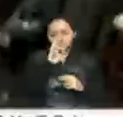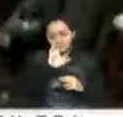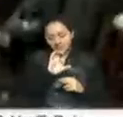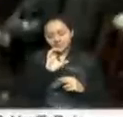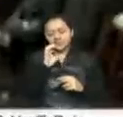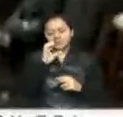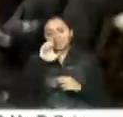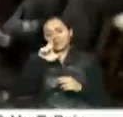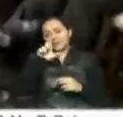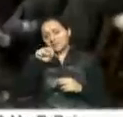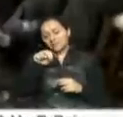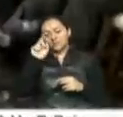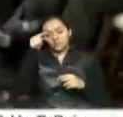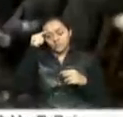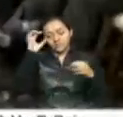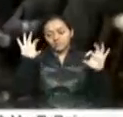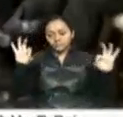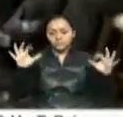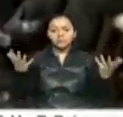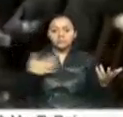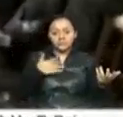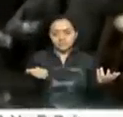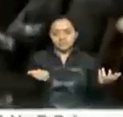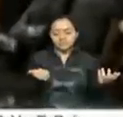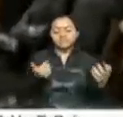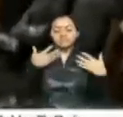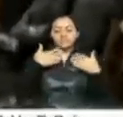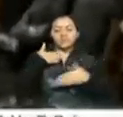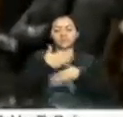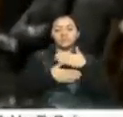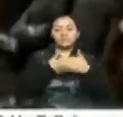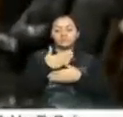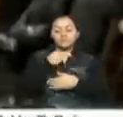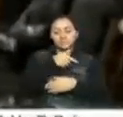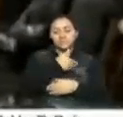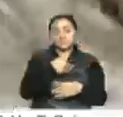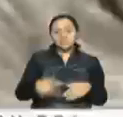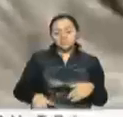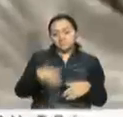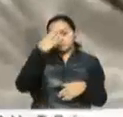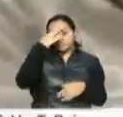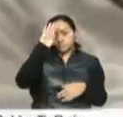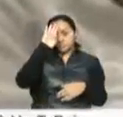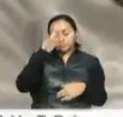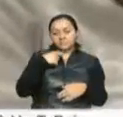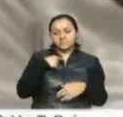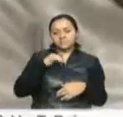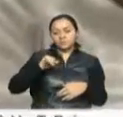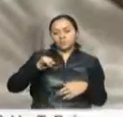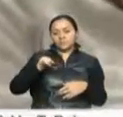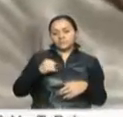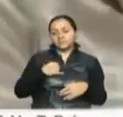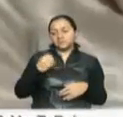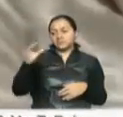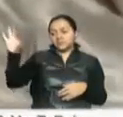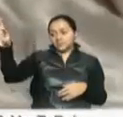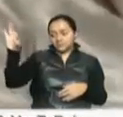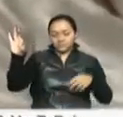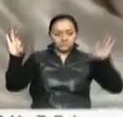sostienen con el gobierno colombiano. El presidente cubano recibió el jueves por separado a sus representantes en La